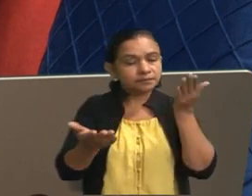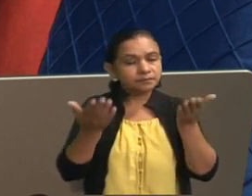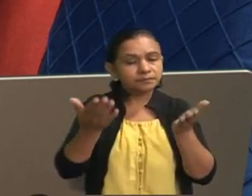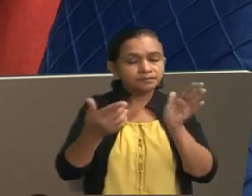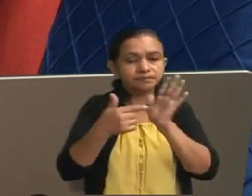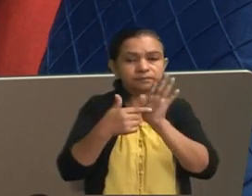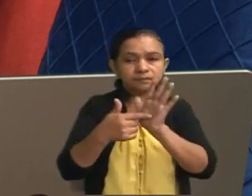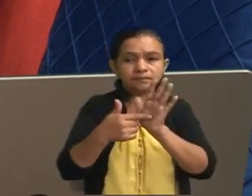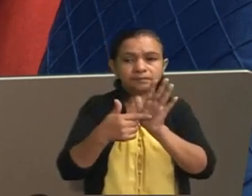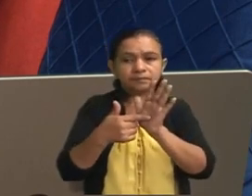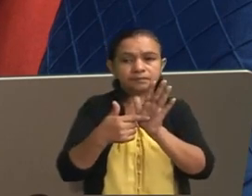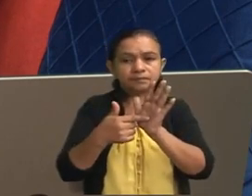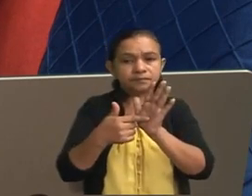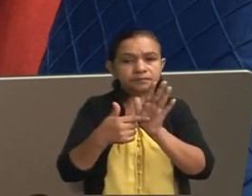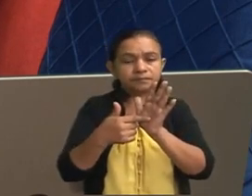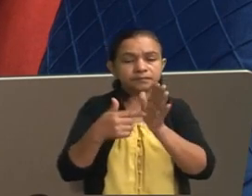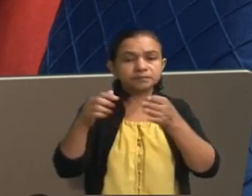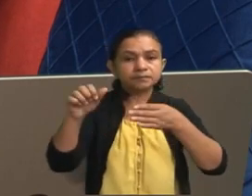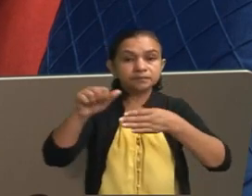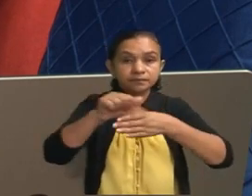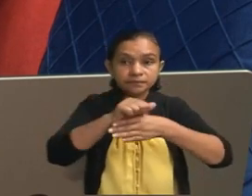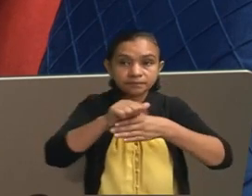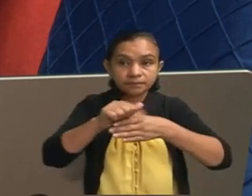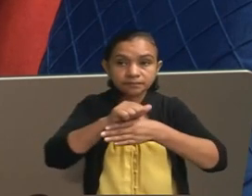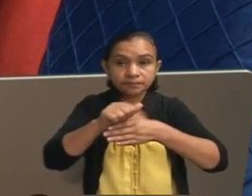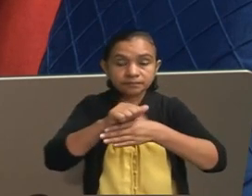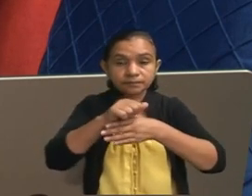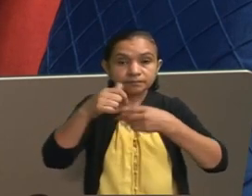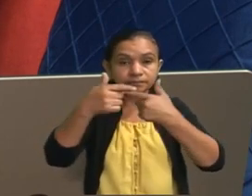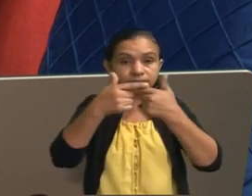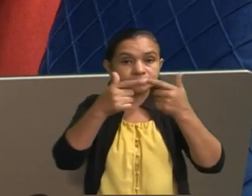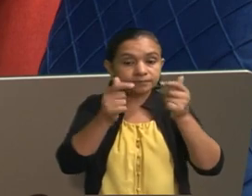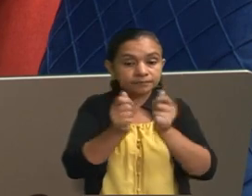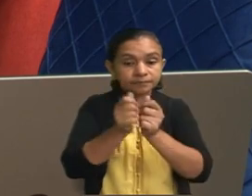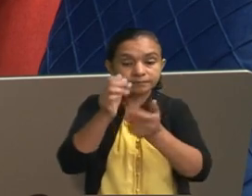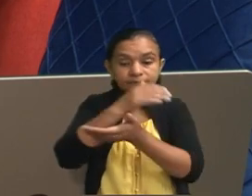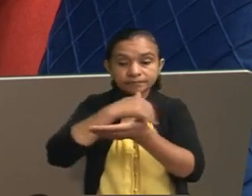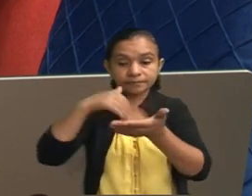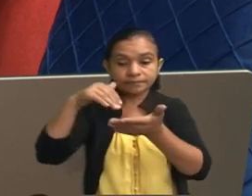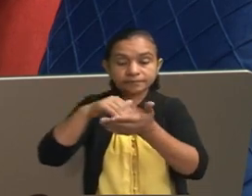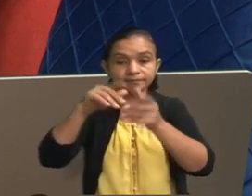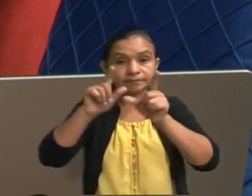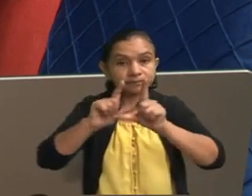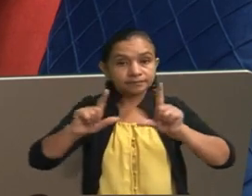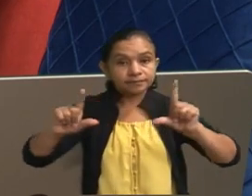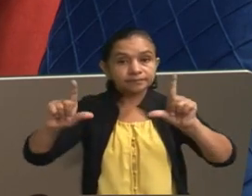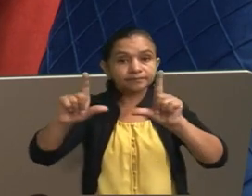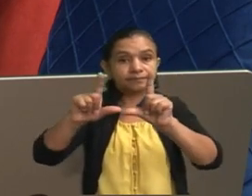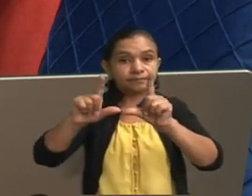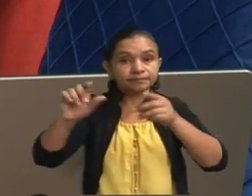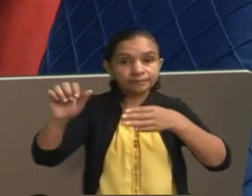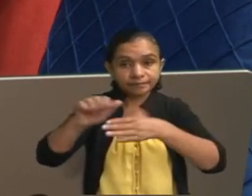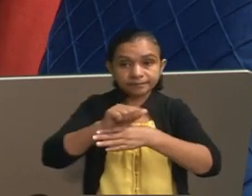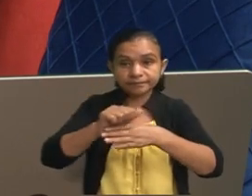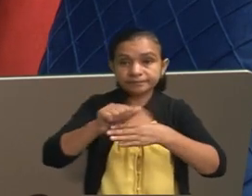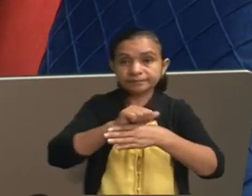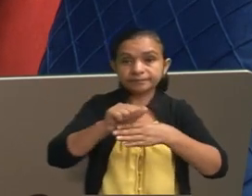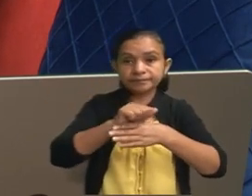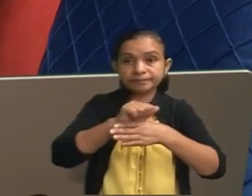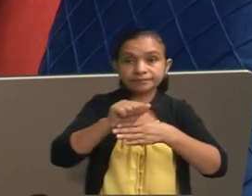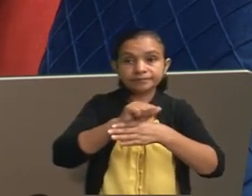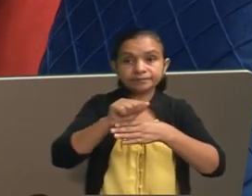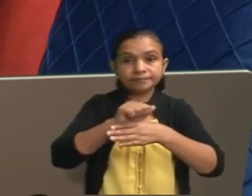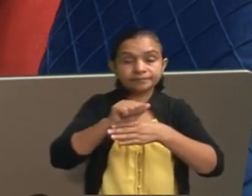ejemplo, preparación de las condiciones para el centro, reparaciones,